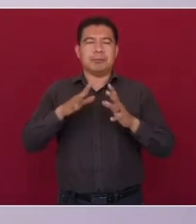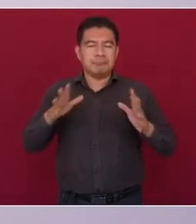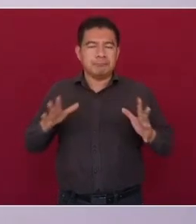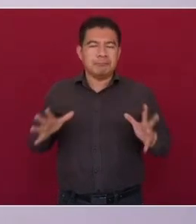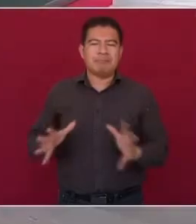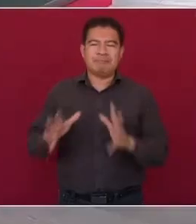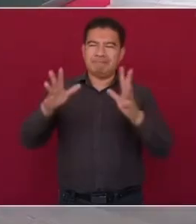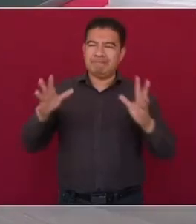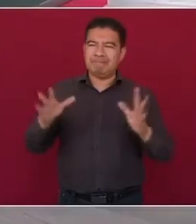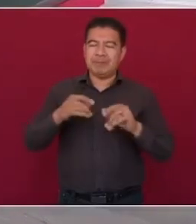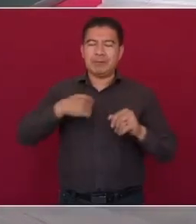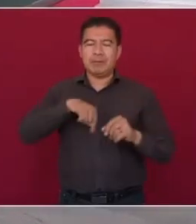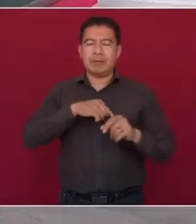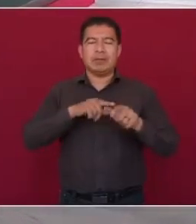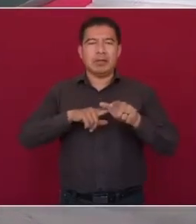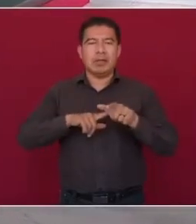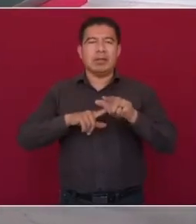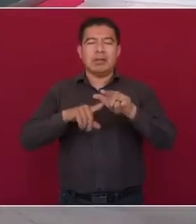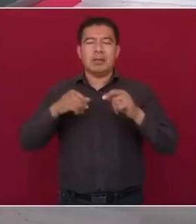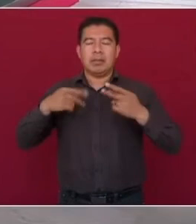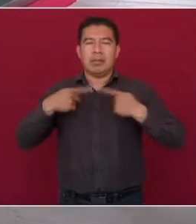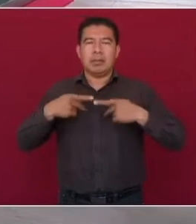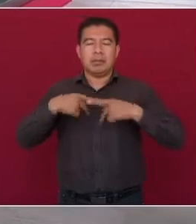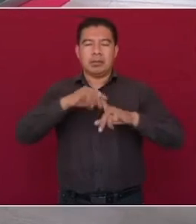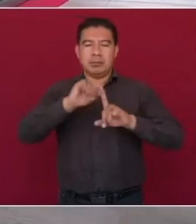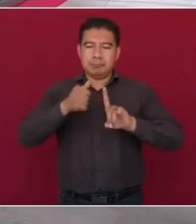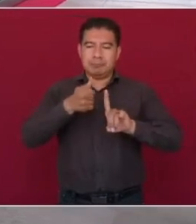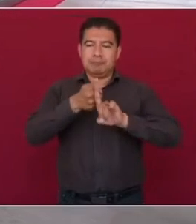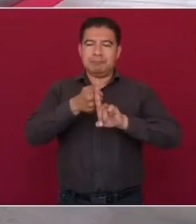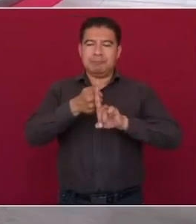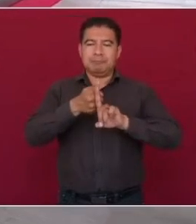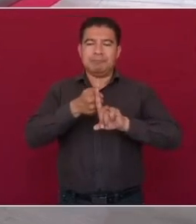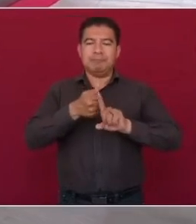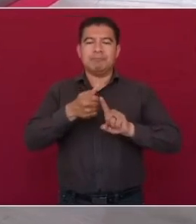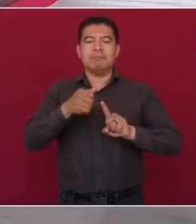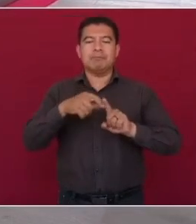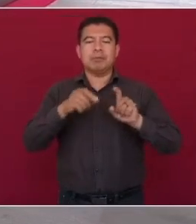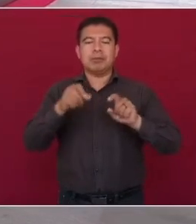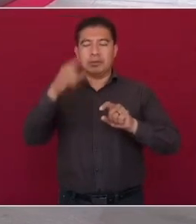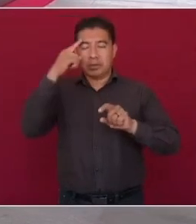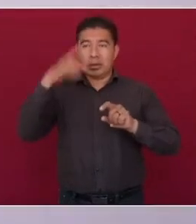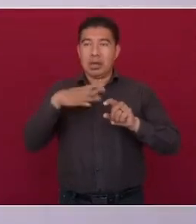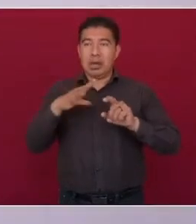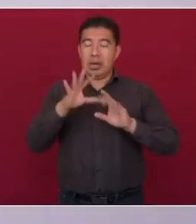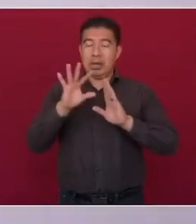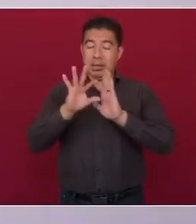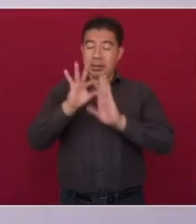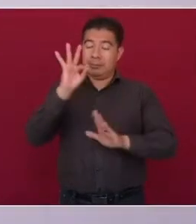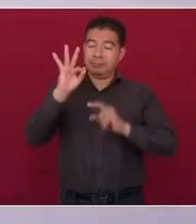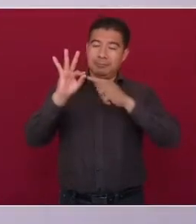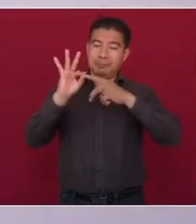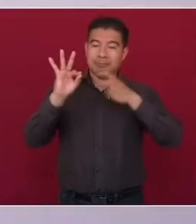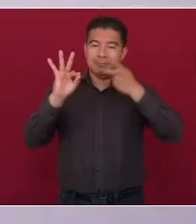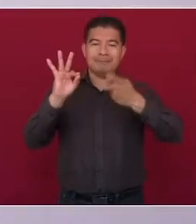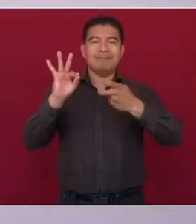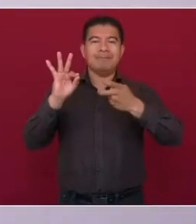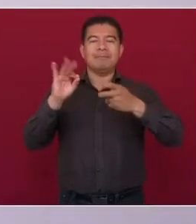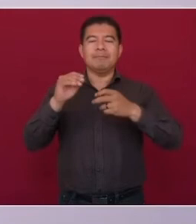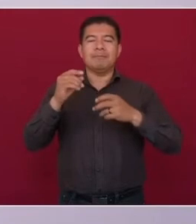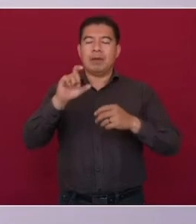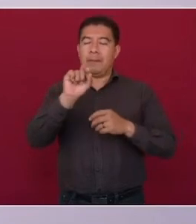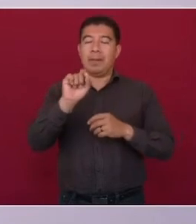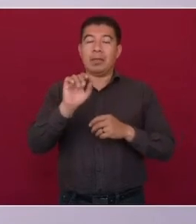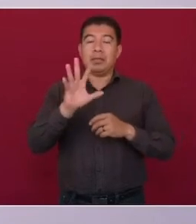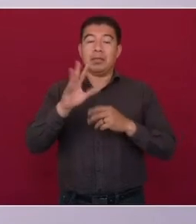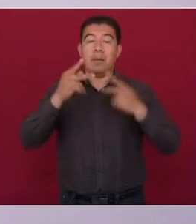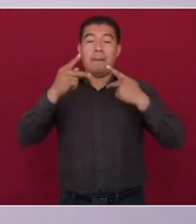empuje y el respaldo de la gente. Esa es la clave. Ya son 25 millones